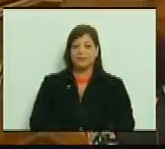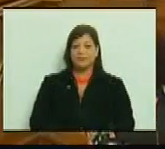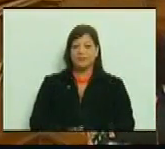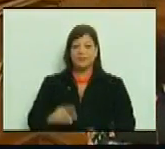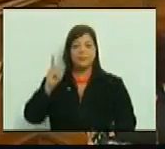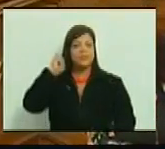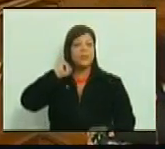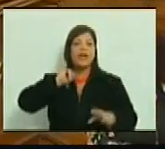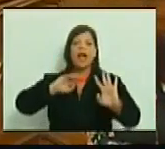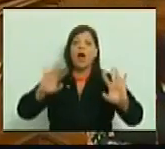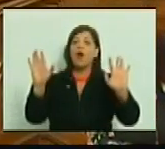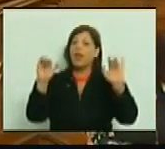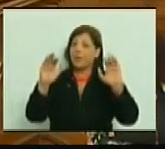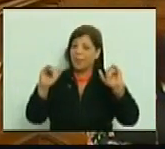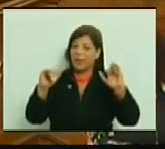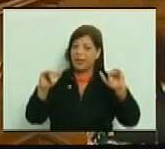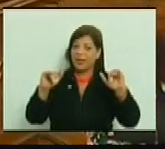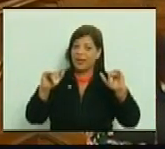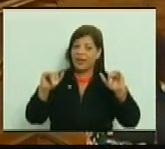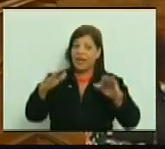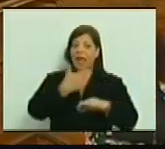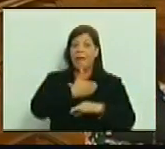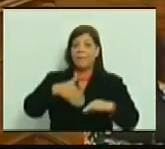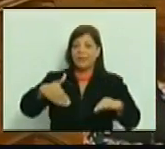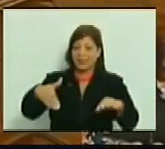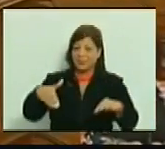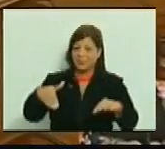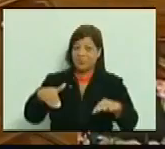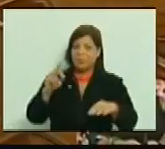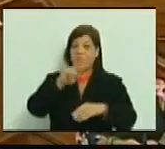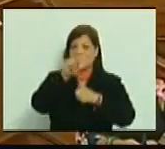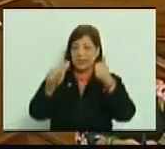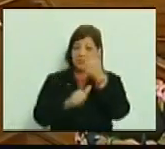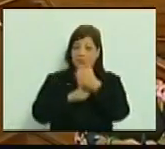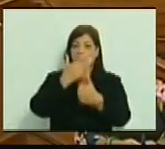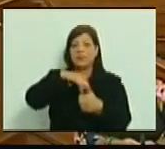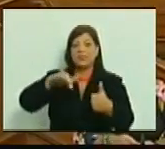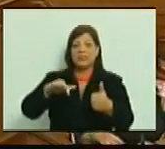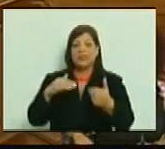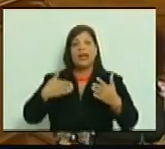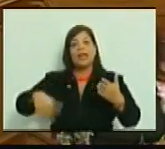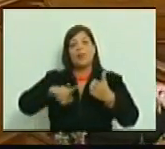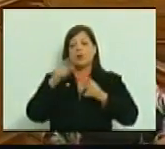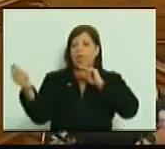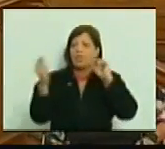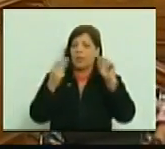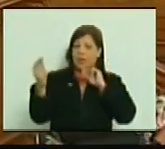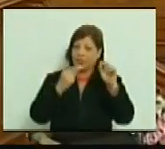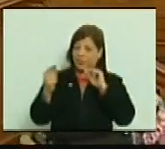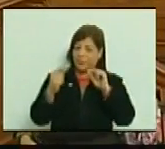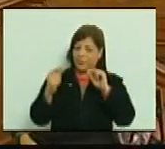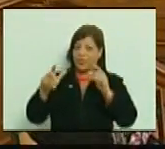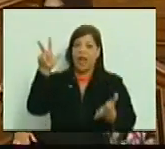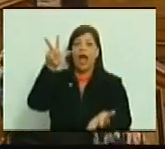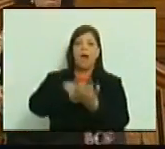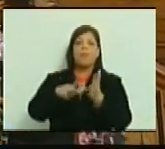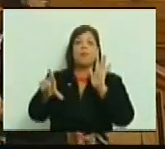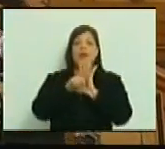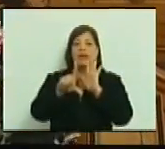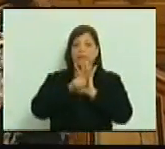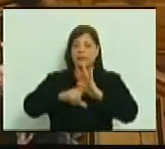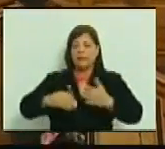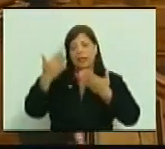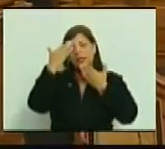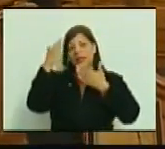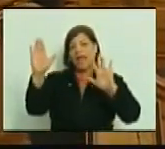Vamos a despedir al vicepresidente de Economía para nosotros entonces entrar al debate para la aprobación de esta ley